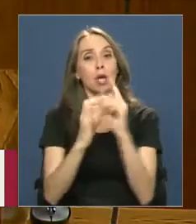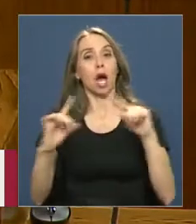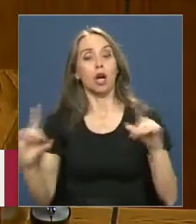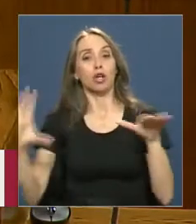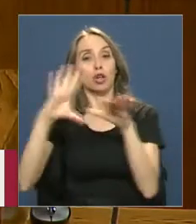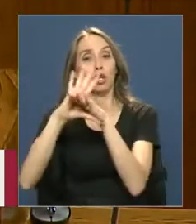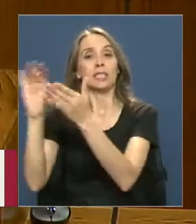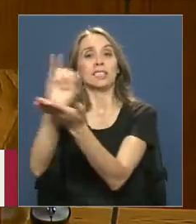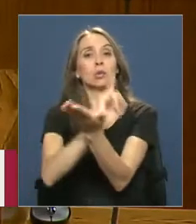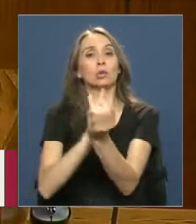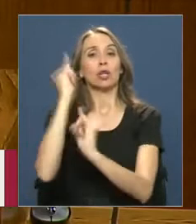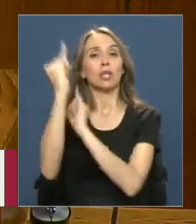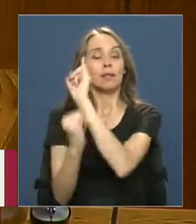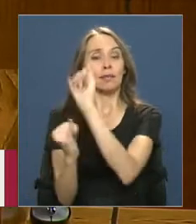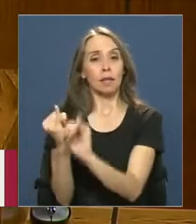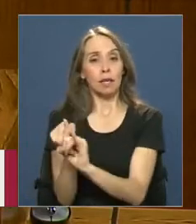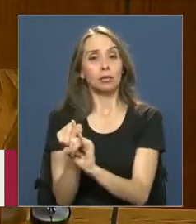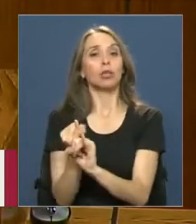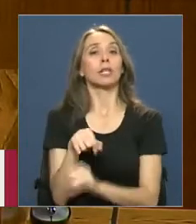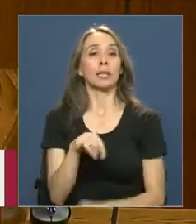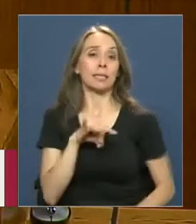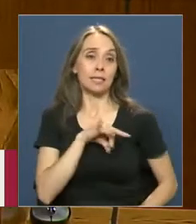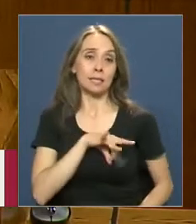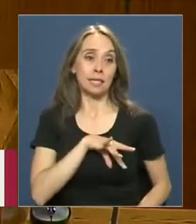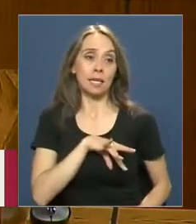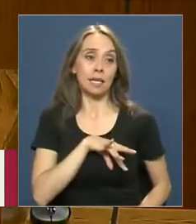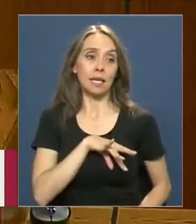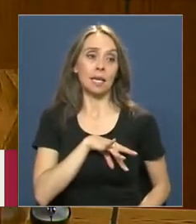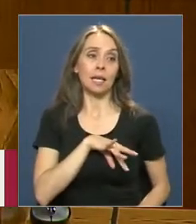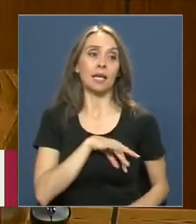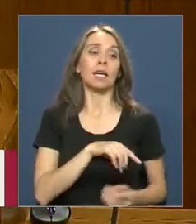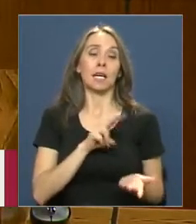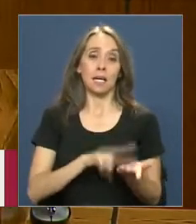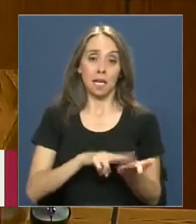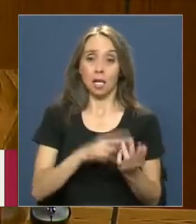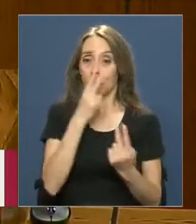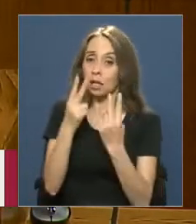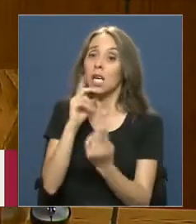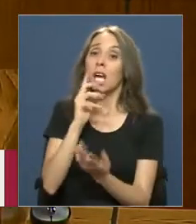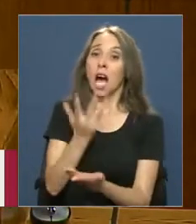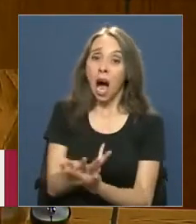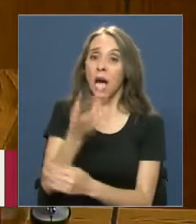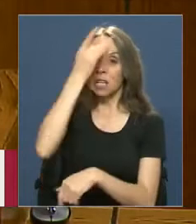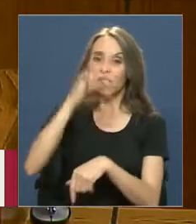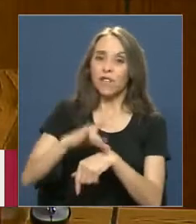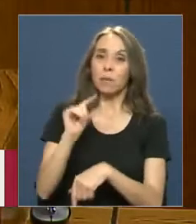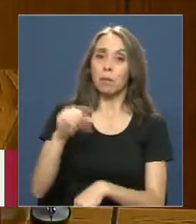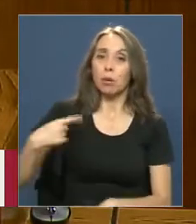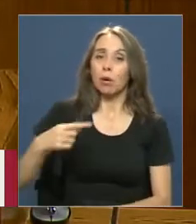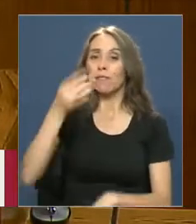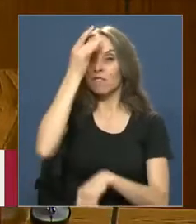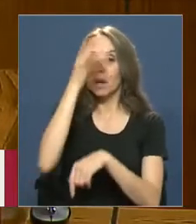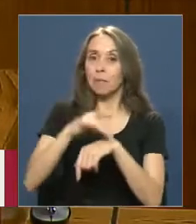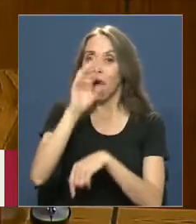organismos internacionales y aún cuando en Chile constituye una realidad latente, no existe legislación nacional,